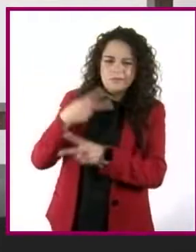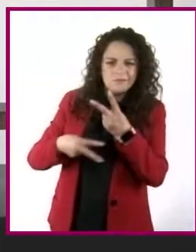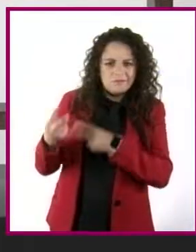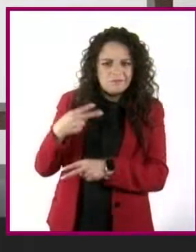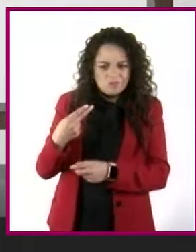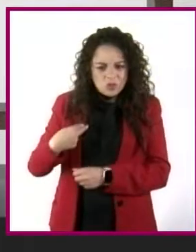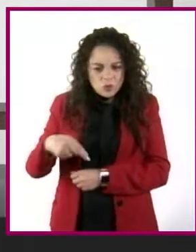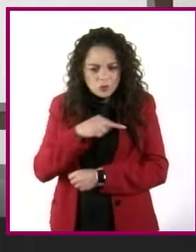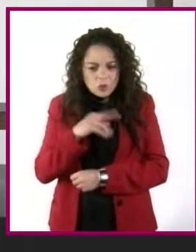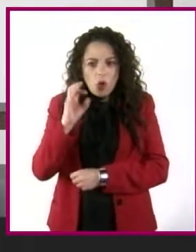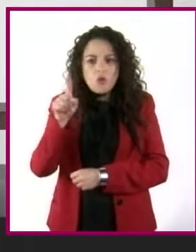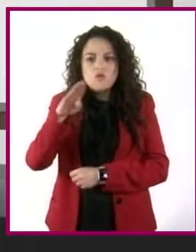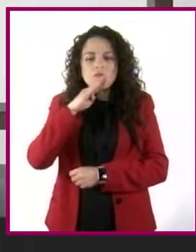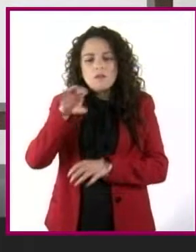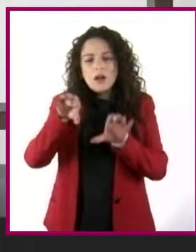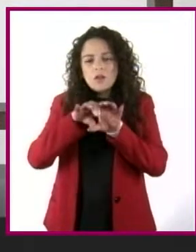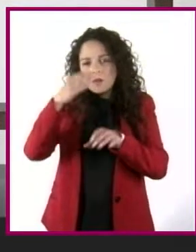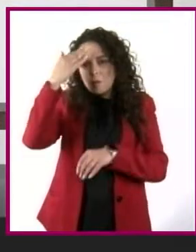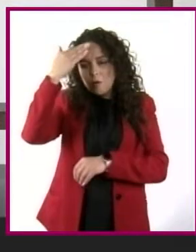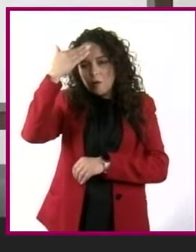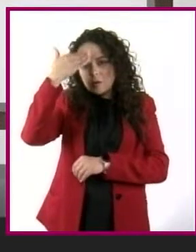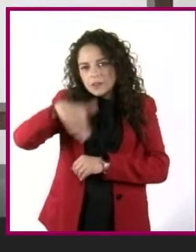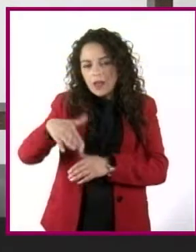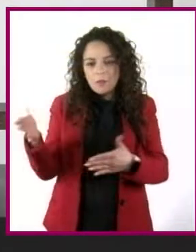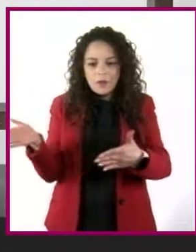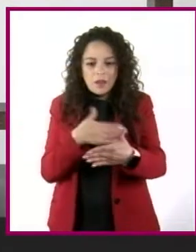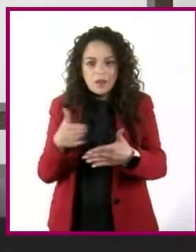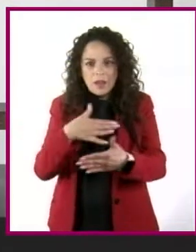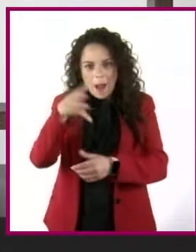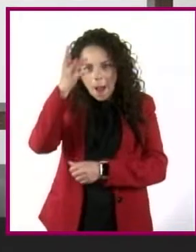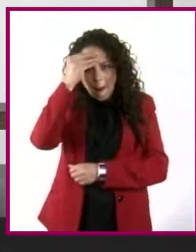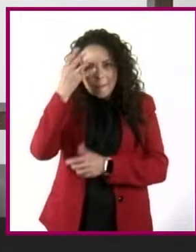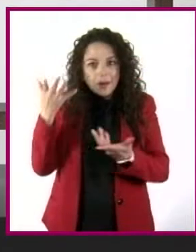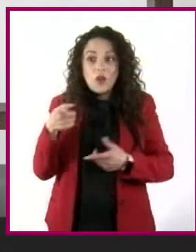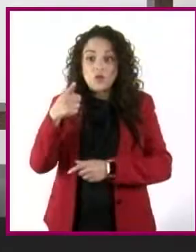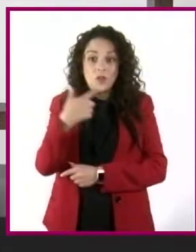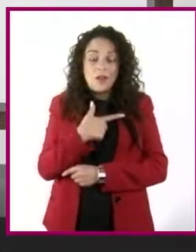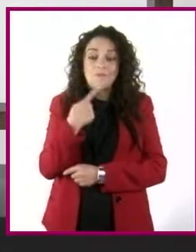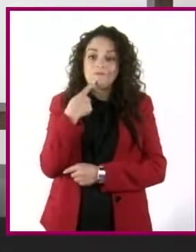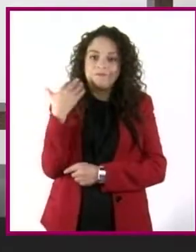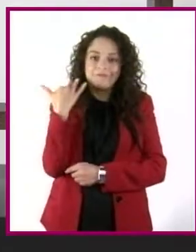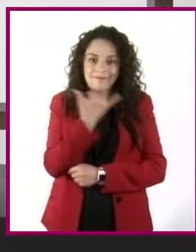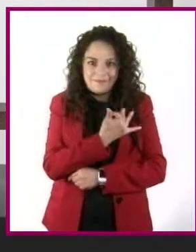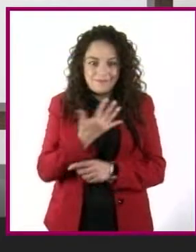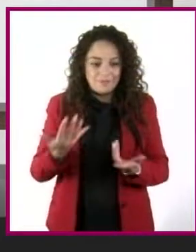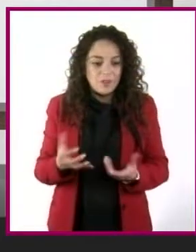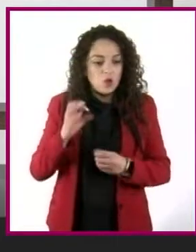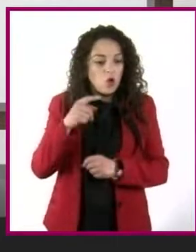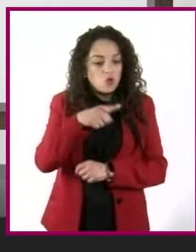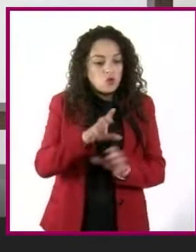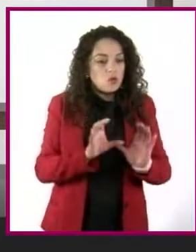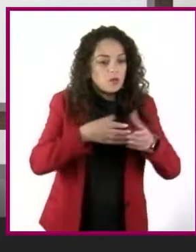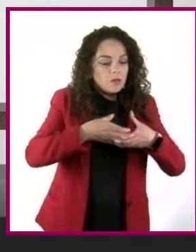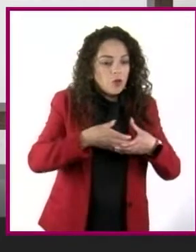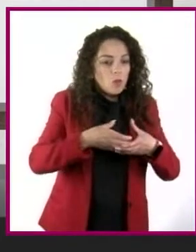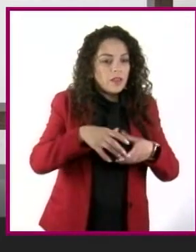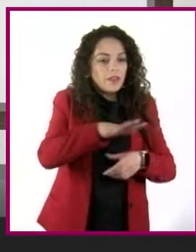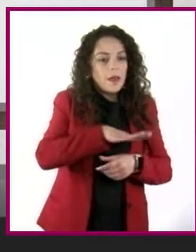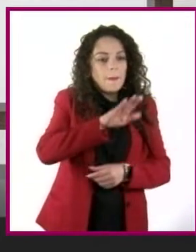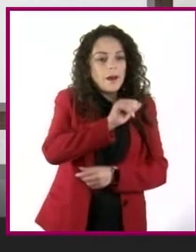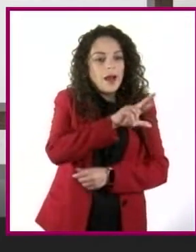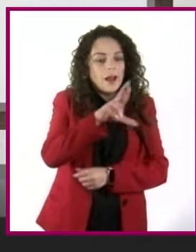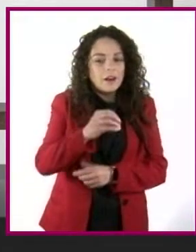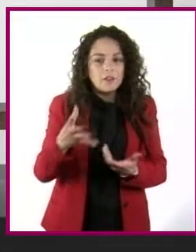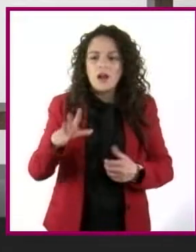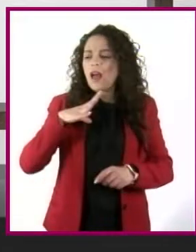tu mamá ese platillo que te encanta? ¿Te has fijado en las personas mayores que viven en tu barrio o en tu comunidad? Existen muchos tipos